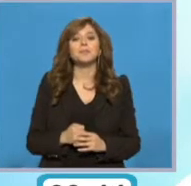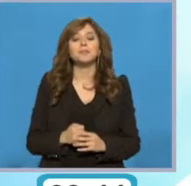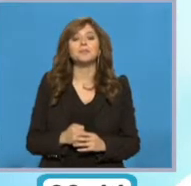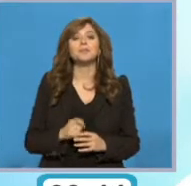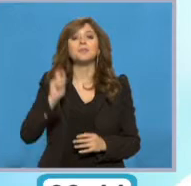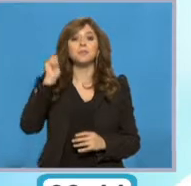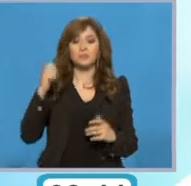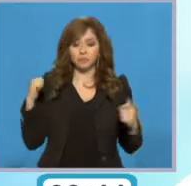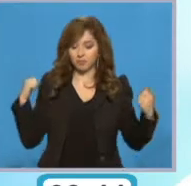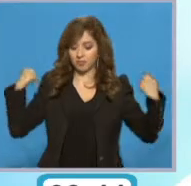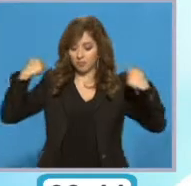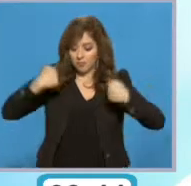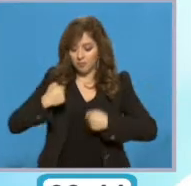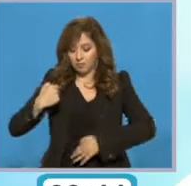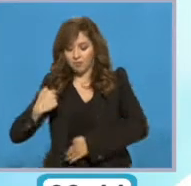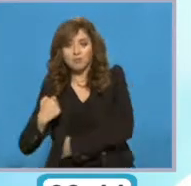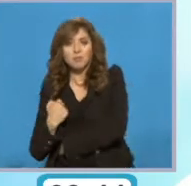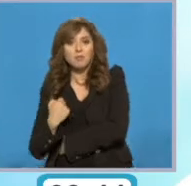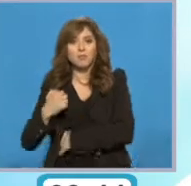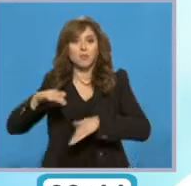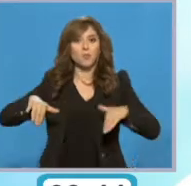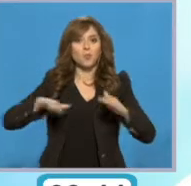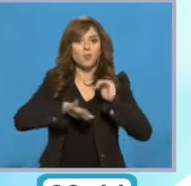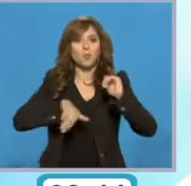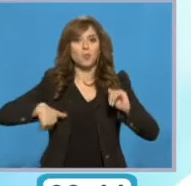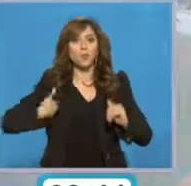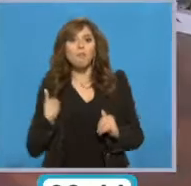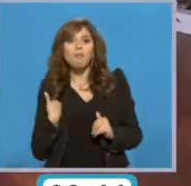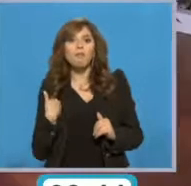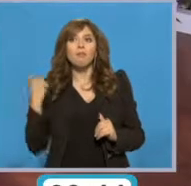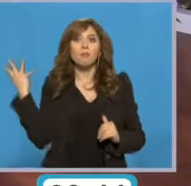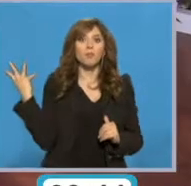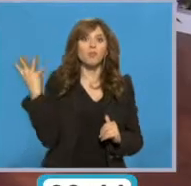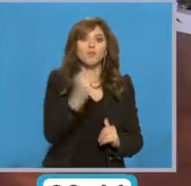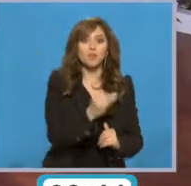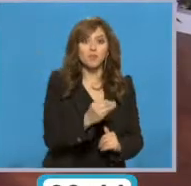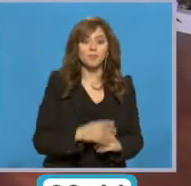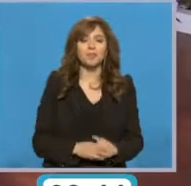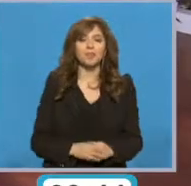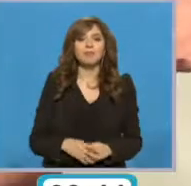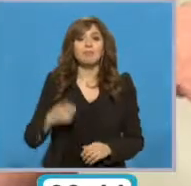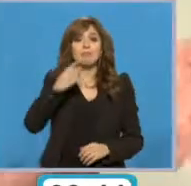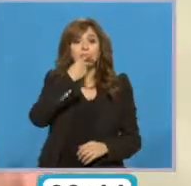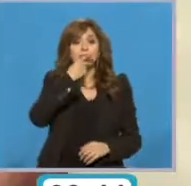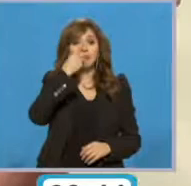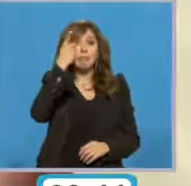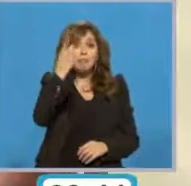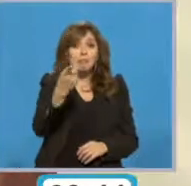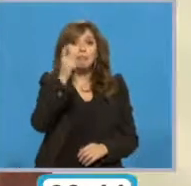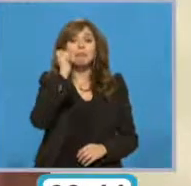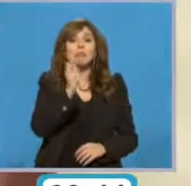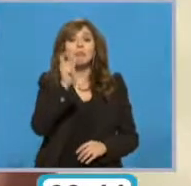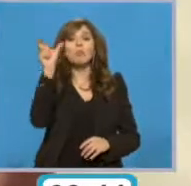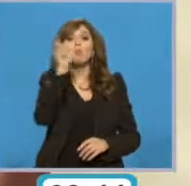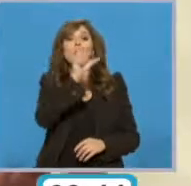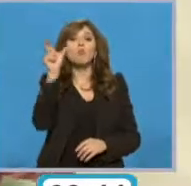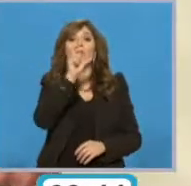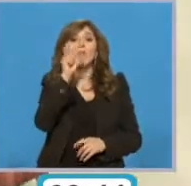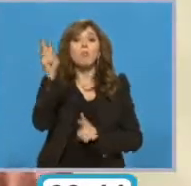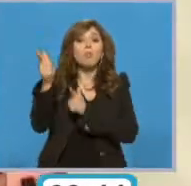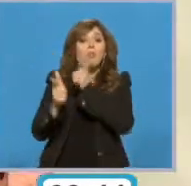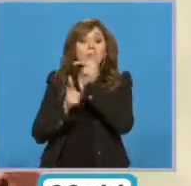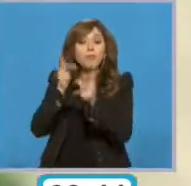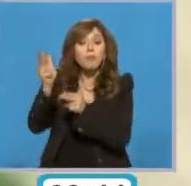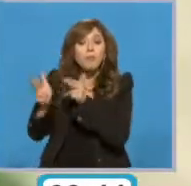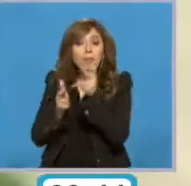bajo el abrigo. Es increíble, ¿no? Es increíble. Pero Así es, aparte sí. dice que lo agarraron en un tren cuando la iba a vender o no sé qué. O sea, Sí, también lo agarraron